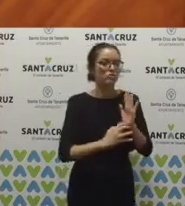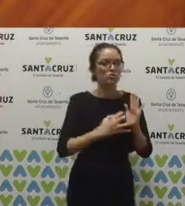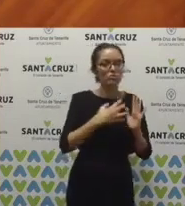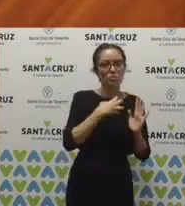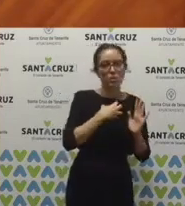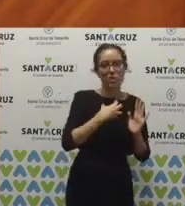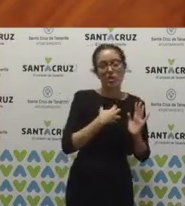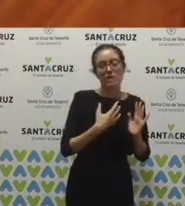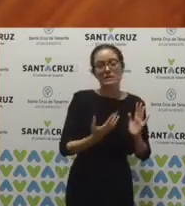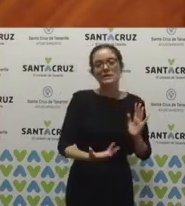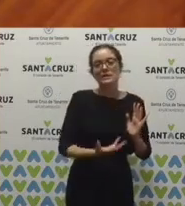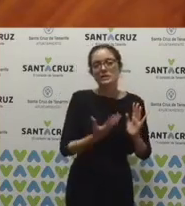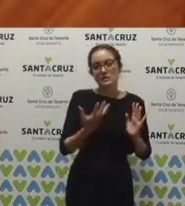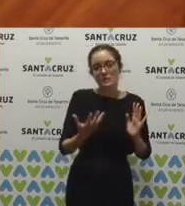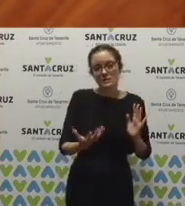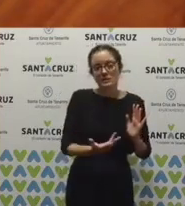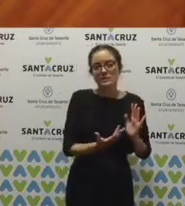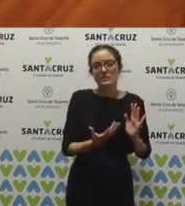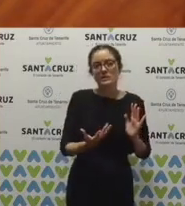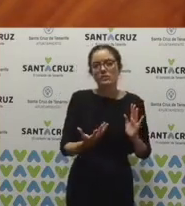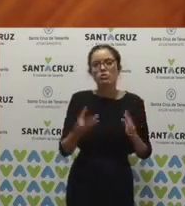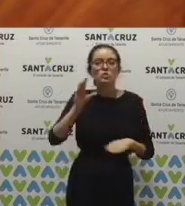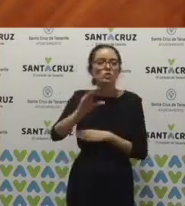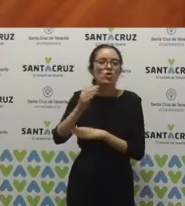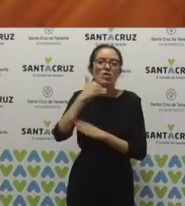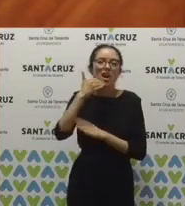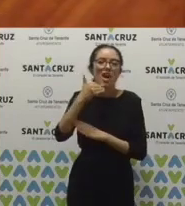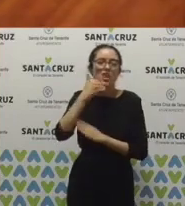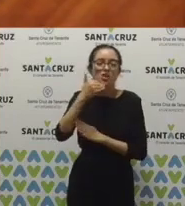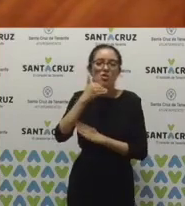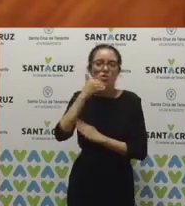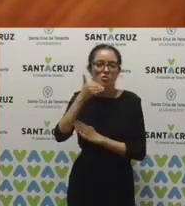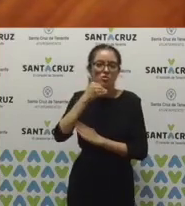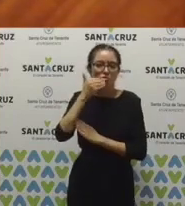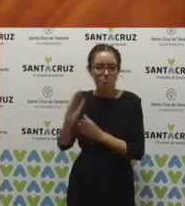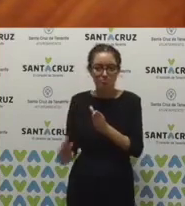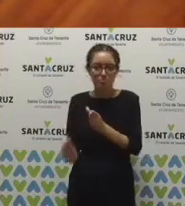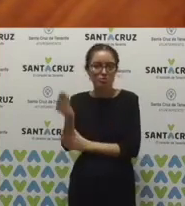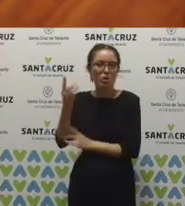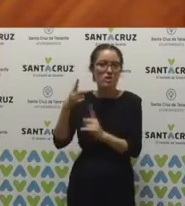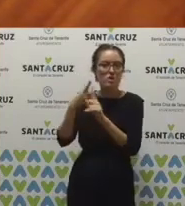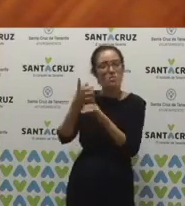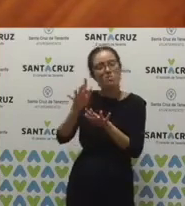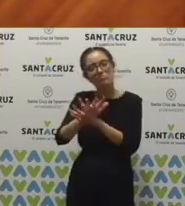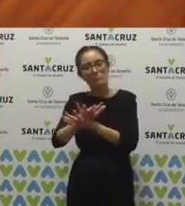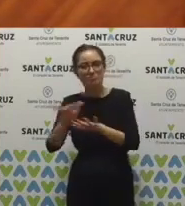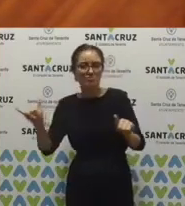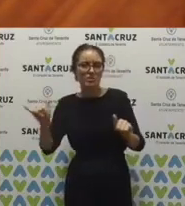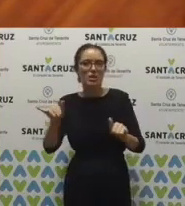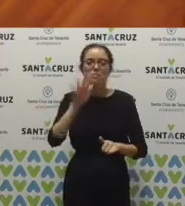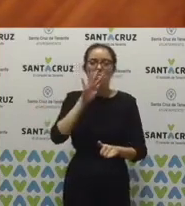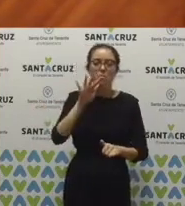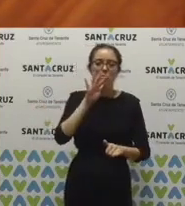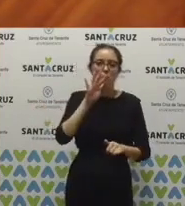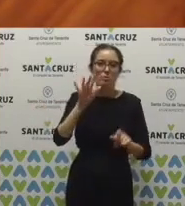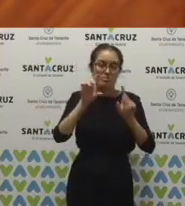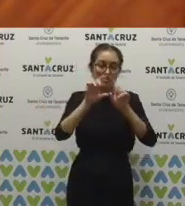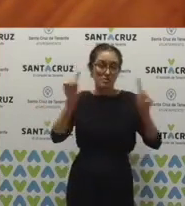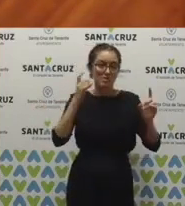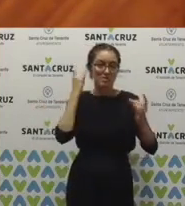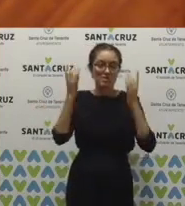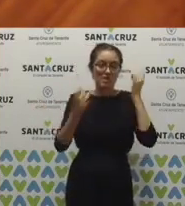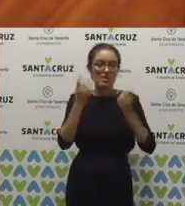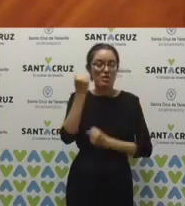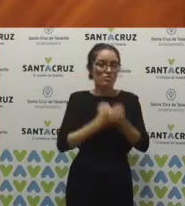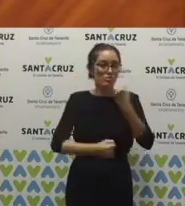pues por lo menos ya que una subvencionado para compensar esa sobrecarga que están teniendo ahora mismo las actividad económicas en santa cruz que no pueden